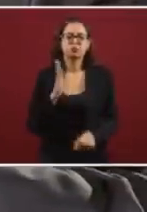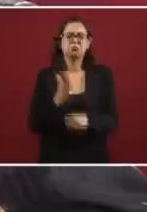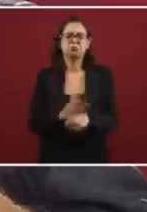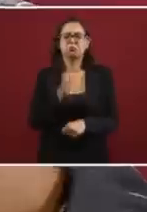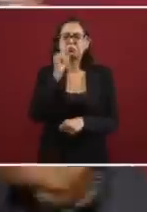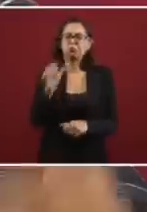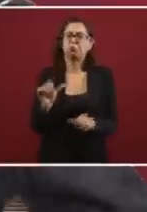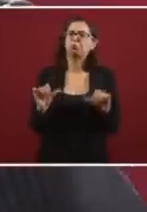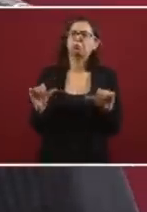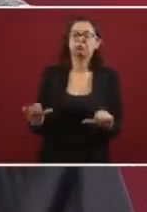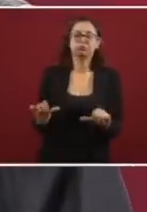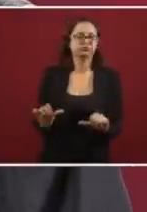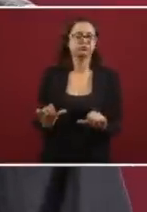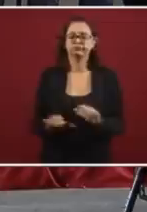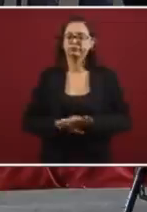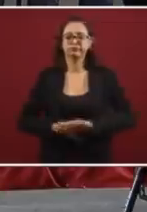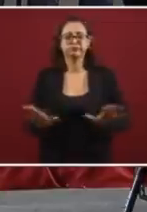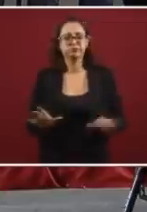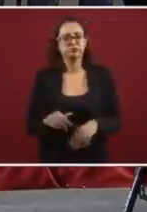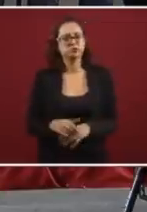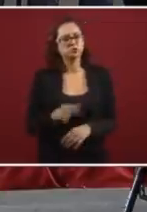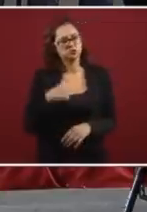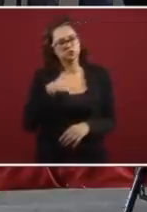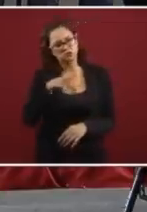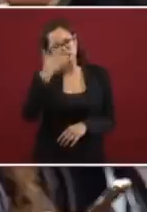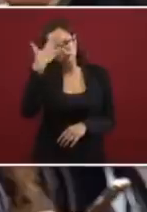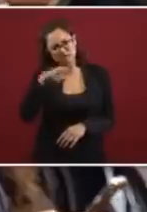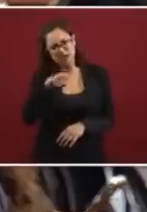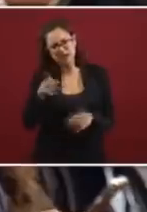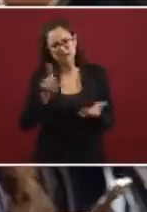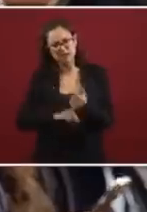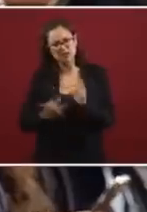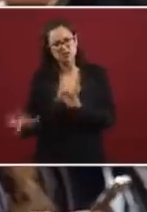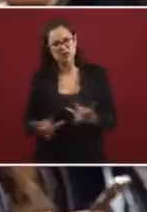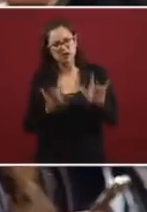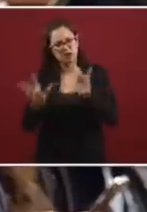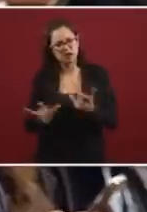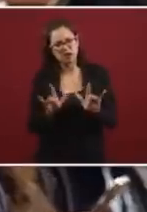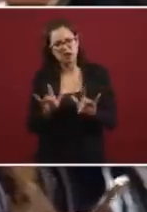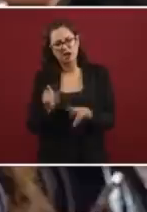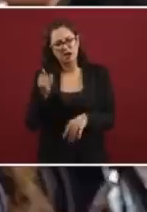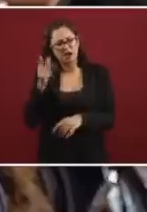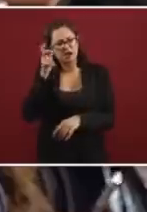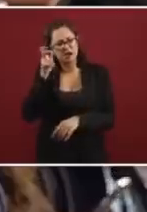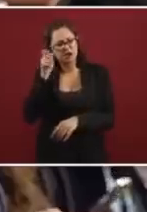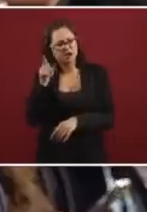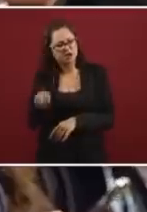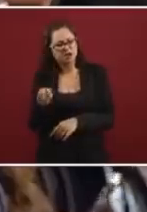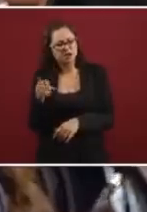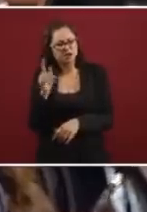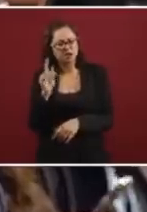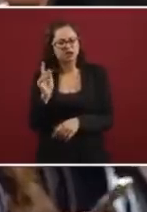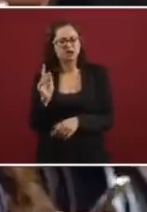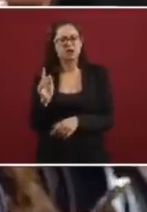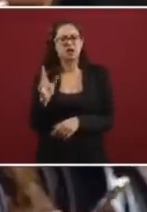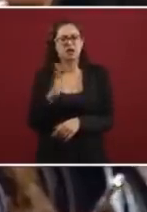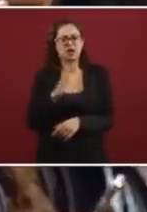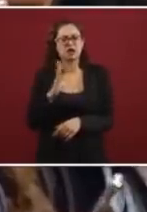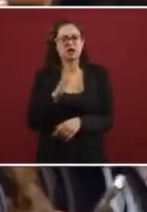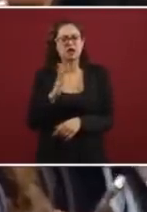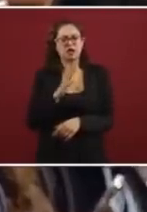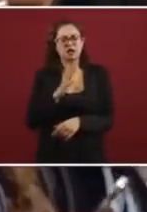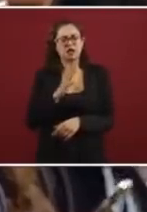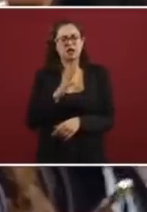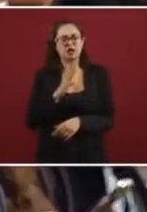de nadie me imagino que este habrá visto que en los audios también incluso se menciona es un indicio todavía no pero se menciona incluso